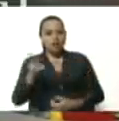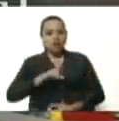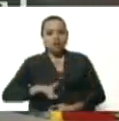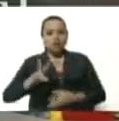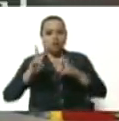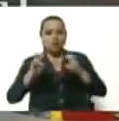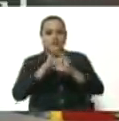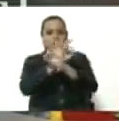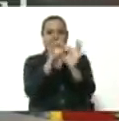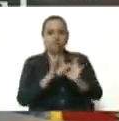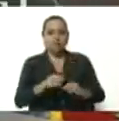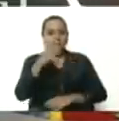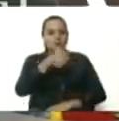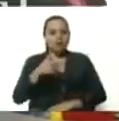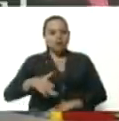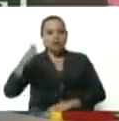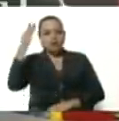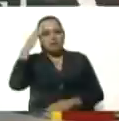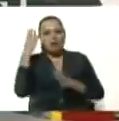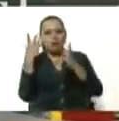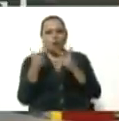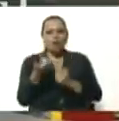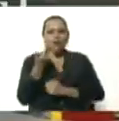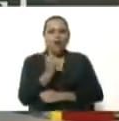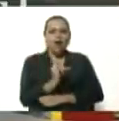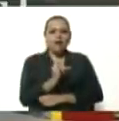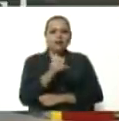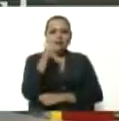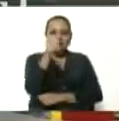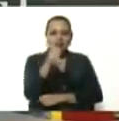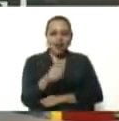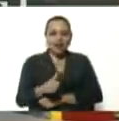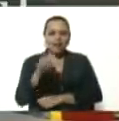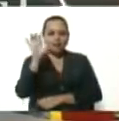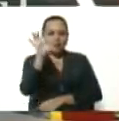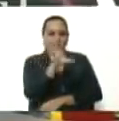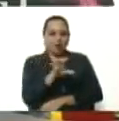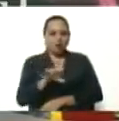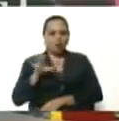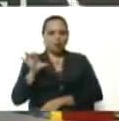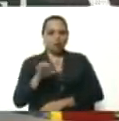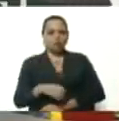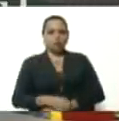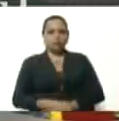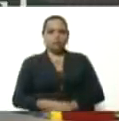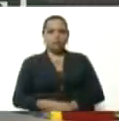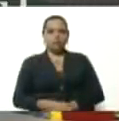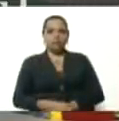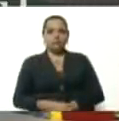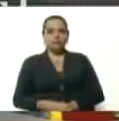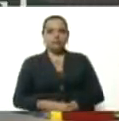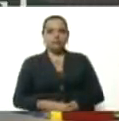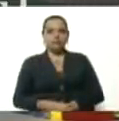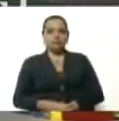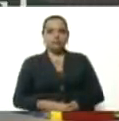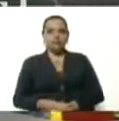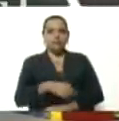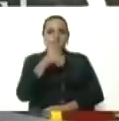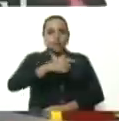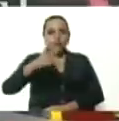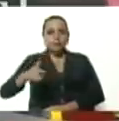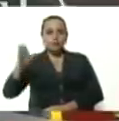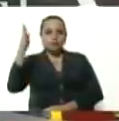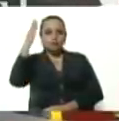tablas y la gente sepa cuántos casos activos hay por estado. ¿Verdad? Que la gente